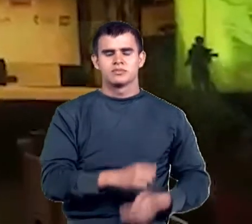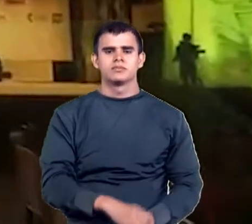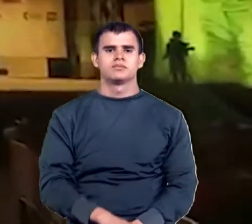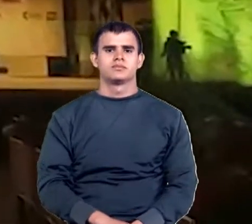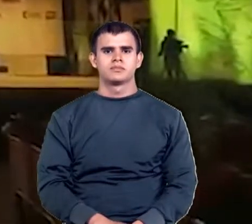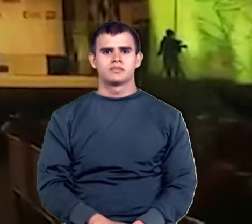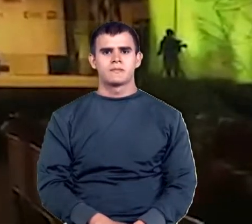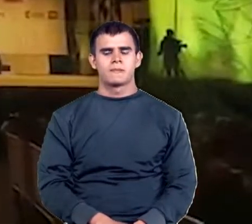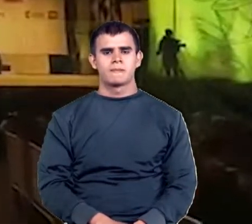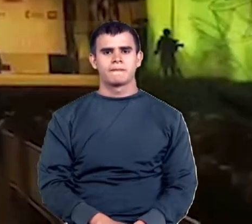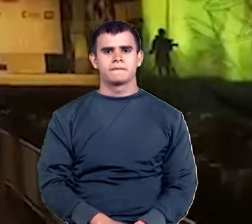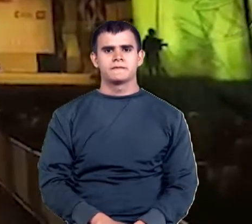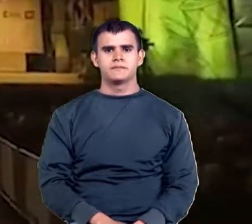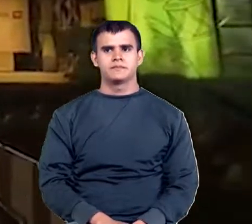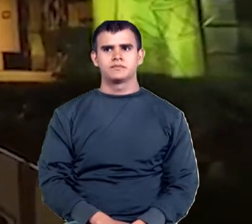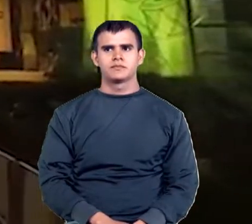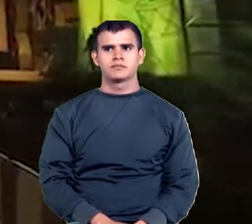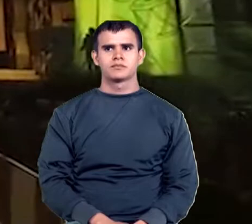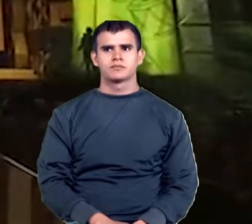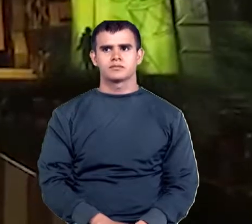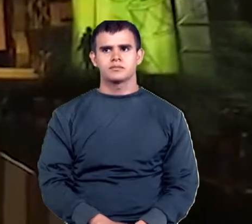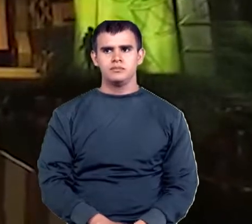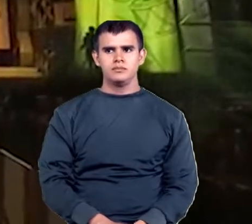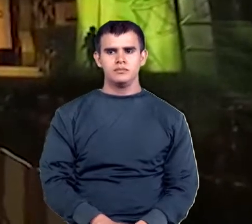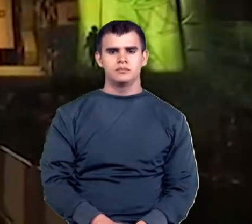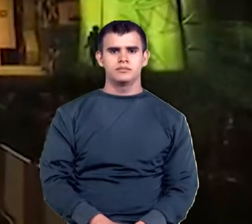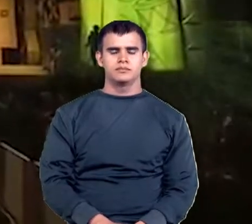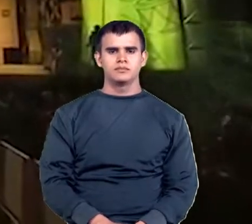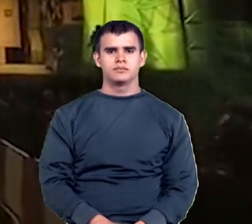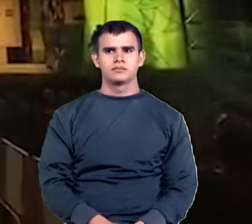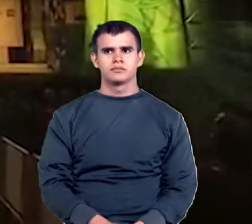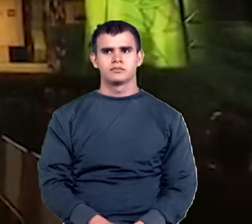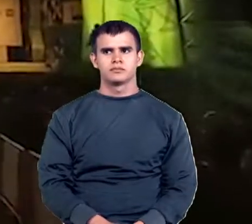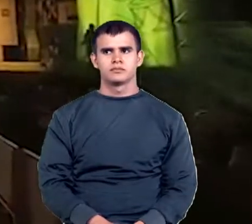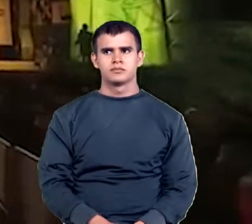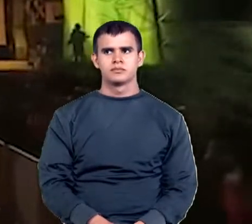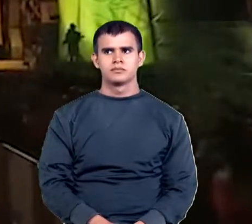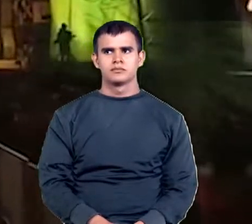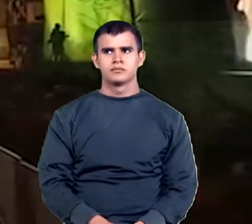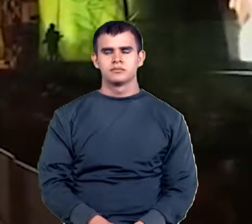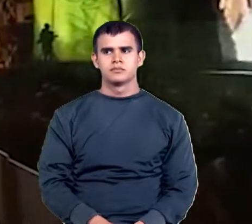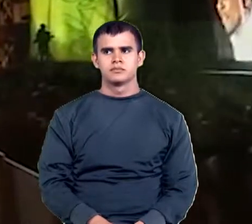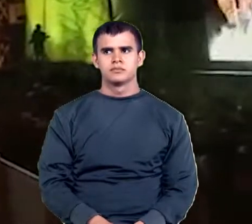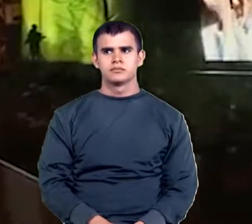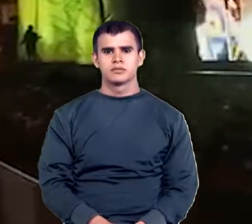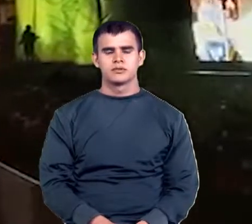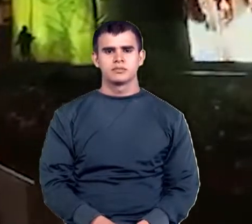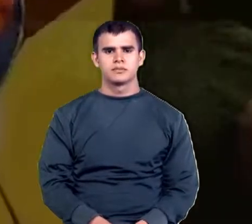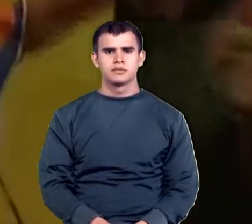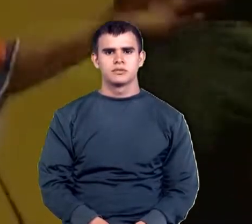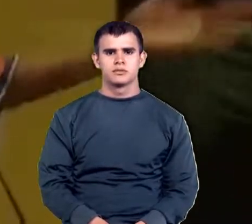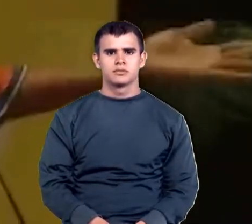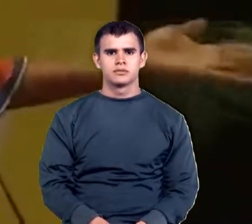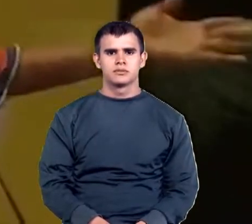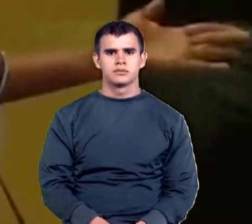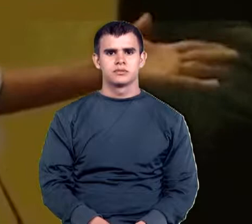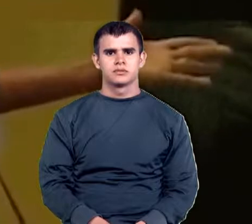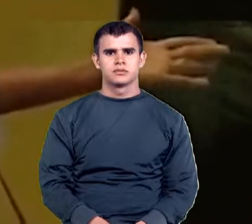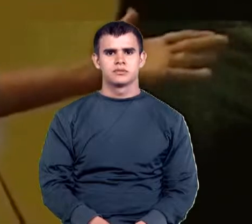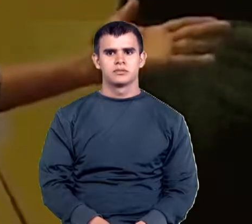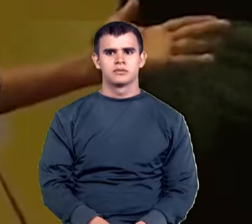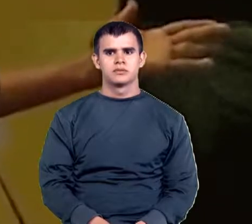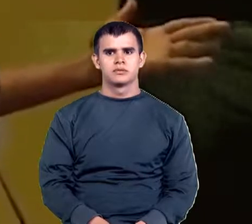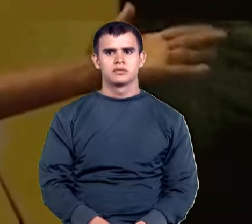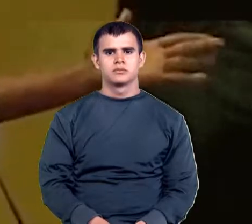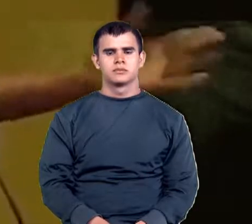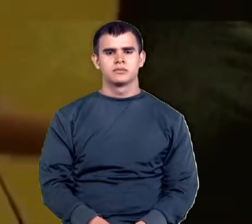ambrosina tiene mucho recorrido, que soy pueblo del Pacífico, donde no la haya metido, en Cali, en Aventura, en